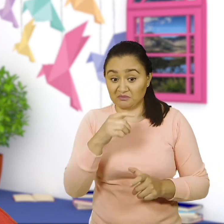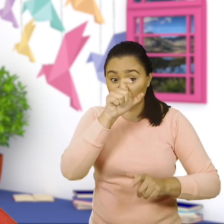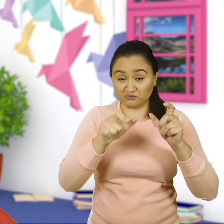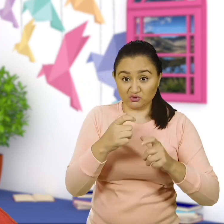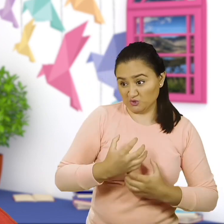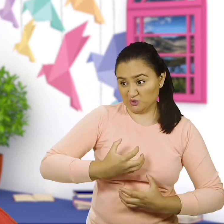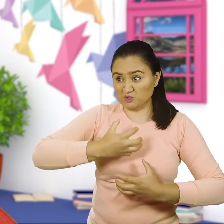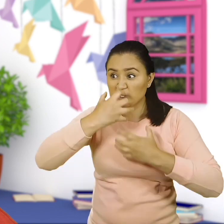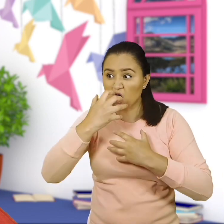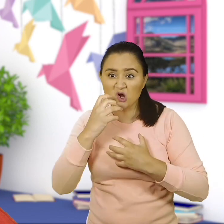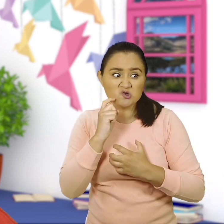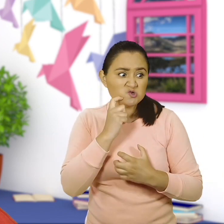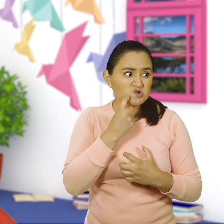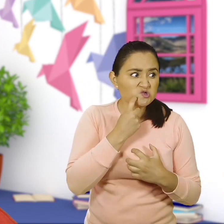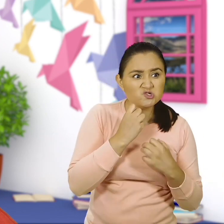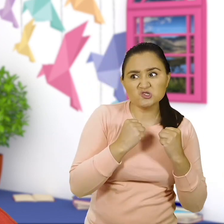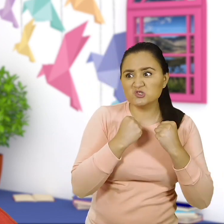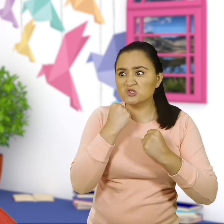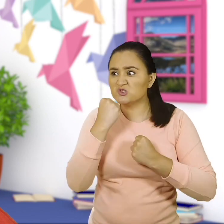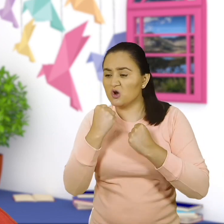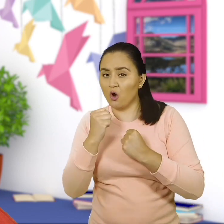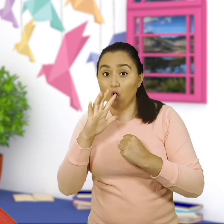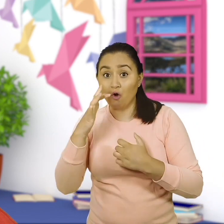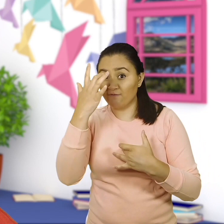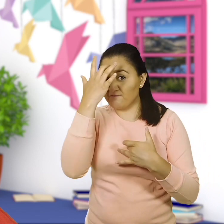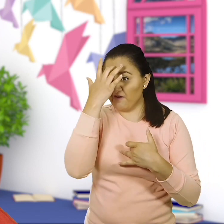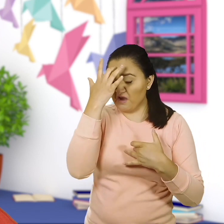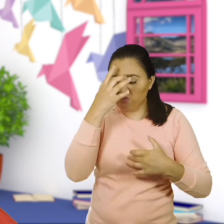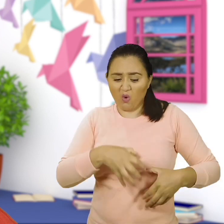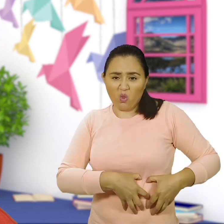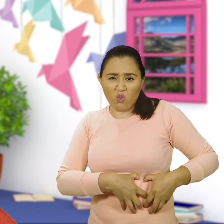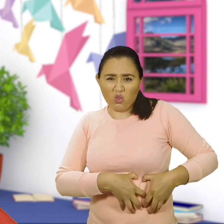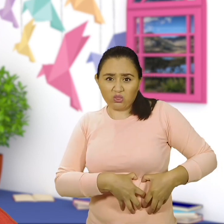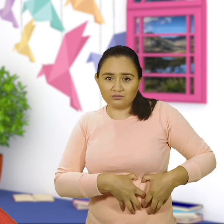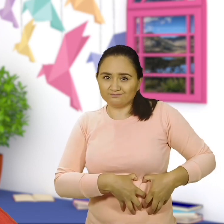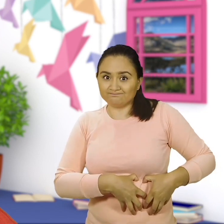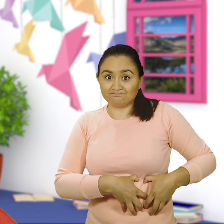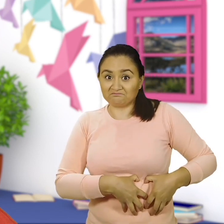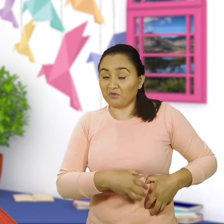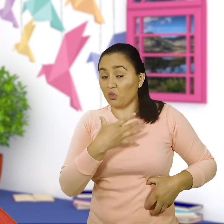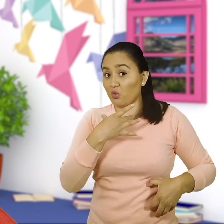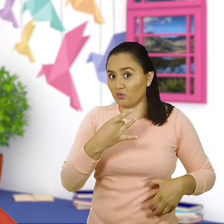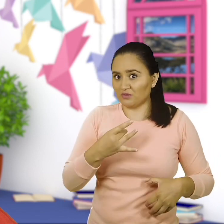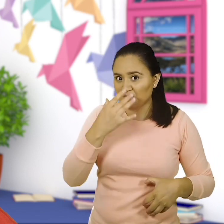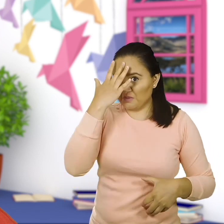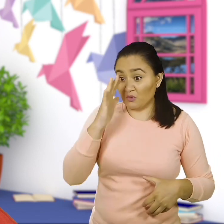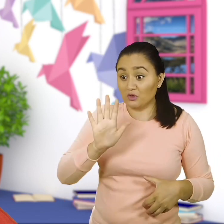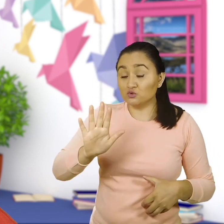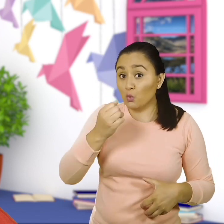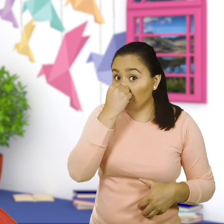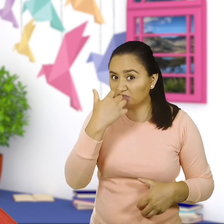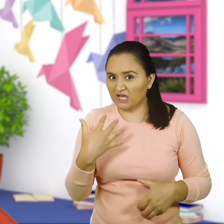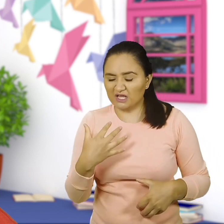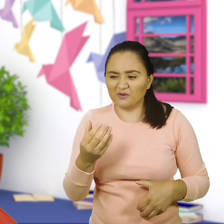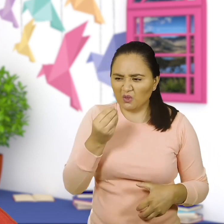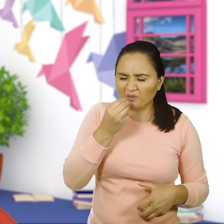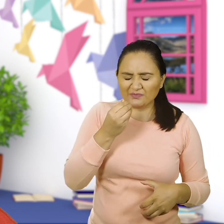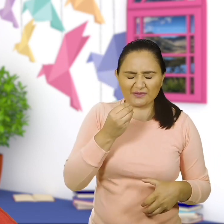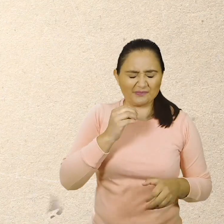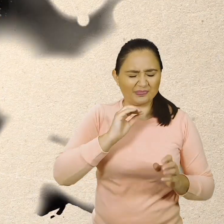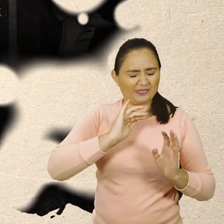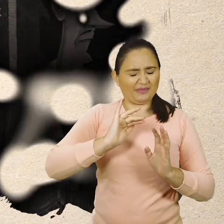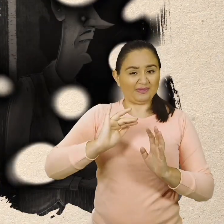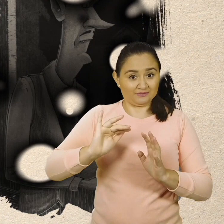de los furiosos, de los envidiosos o de los enfermos del hígado, porque le parece demasiado